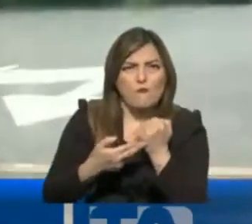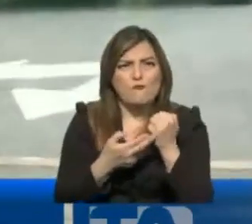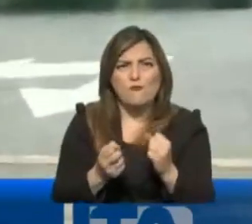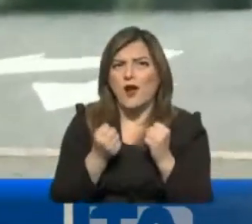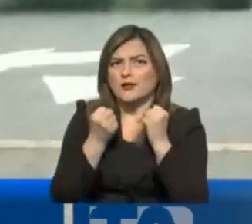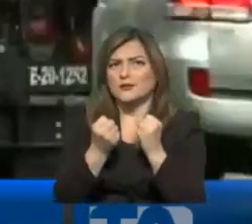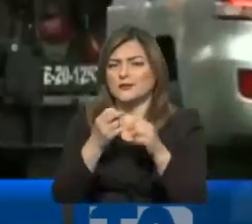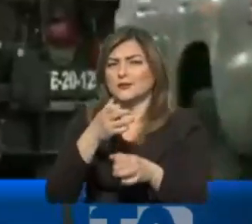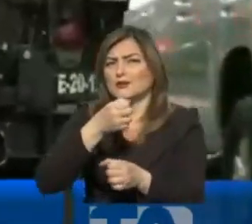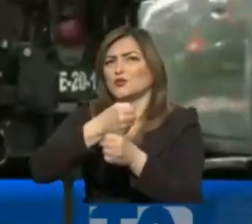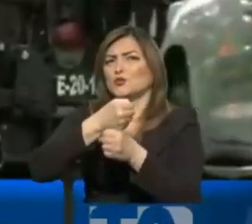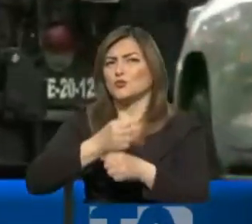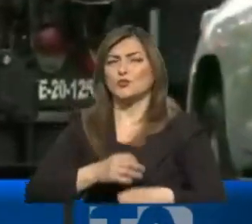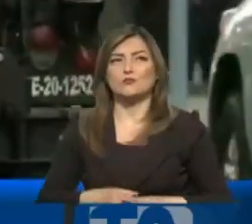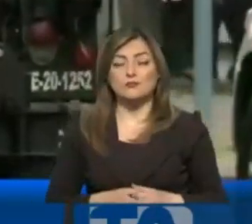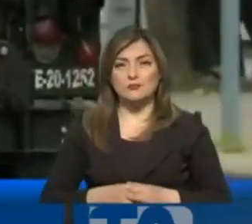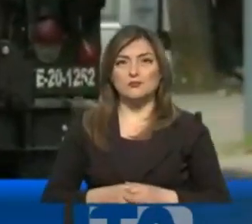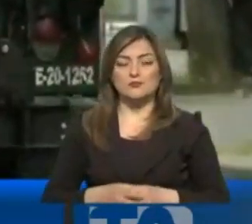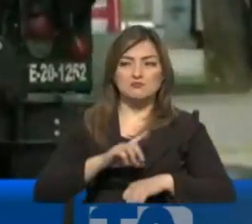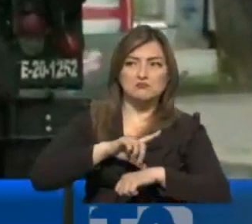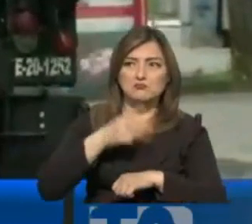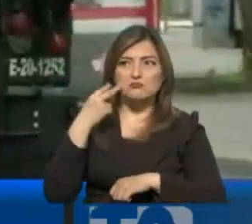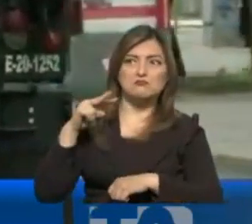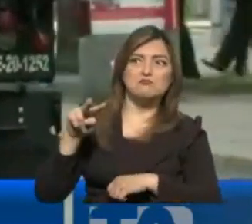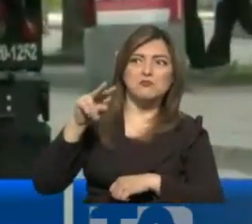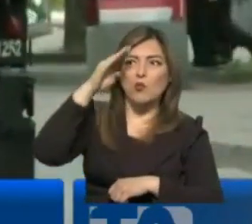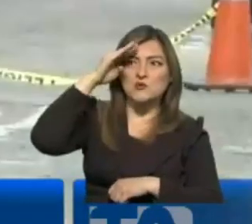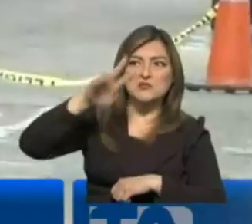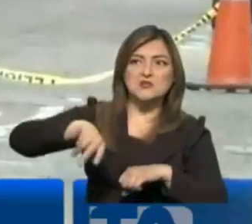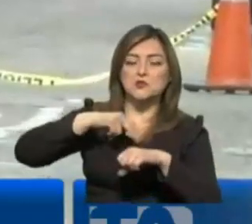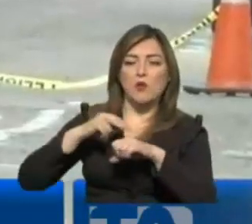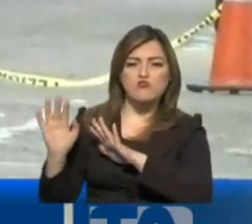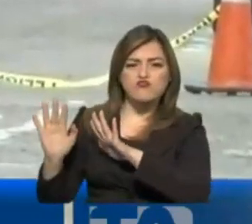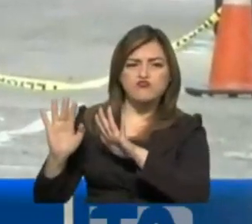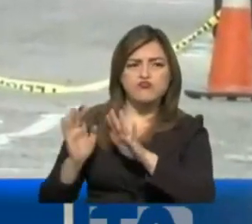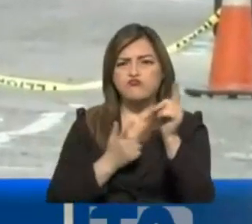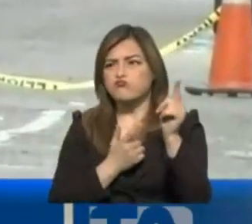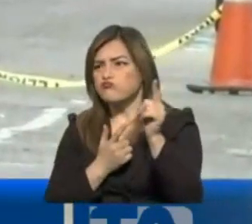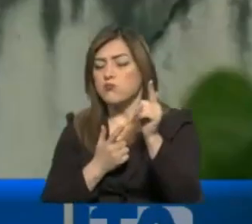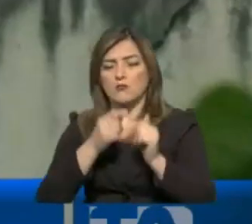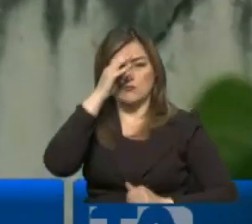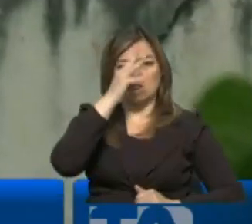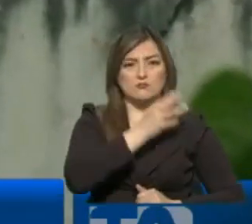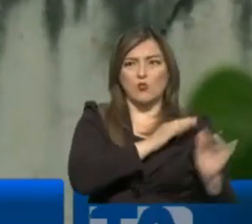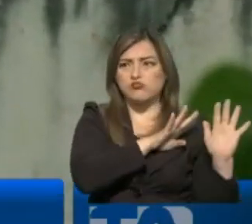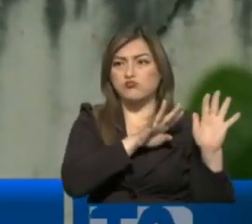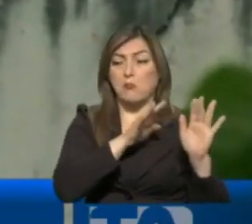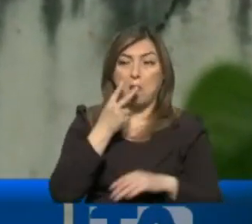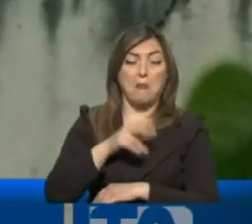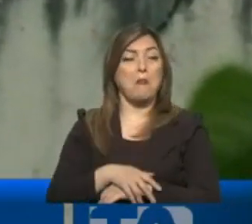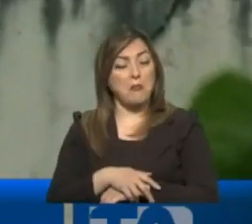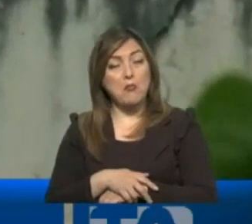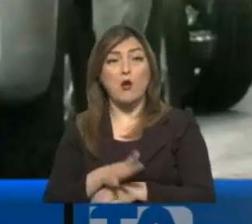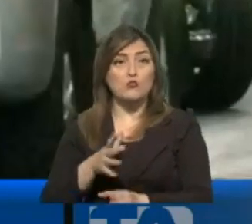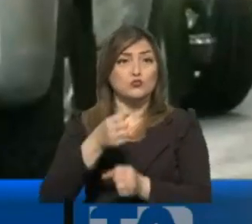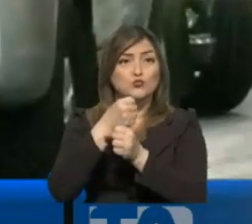seguridad. Con el paso de los minutos hemos visto llegar a uniformados de la Policía Nacional, de las Fuerzas Armadas y también al dispositivo de seguridad que